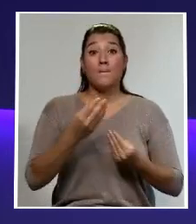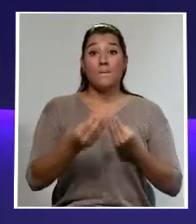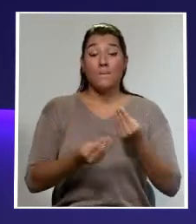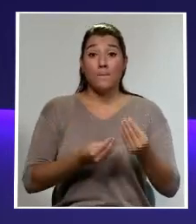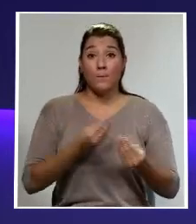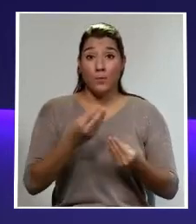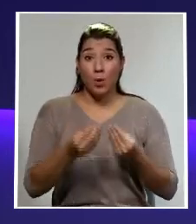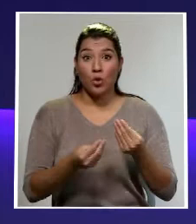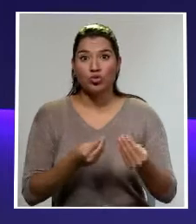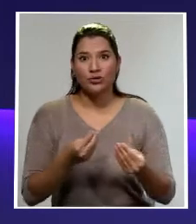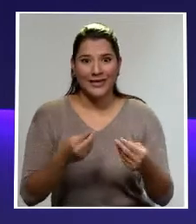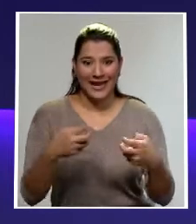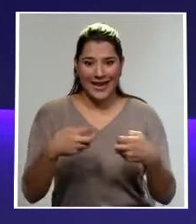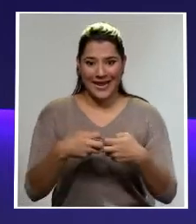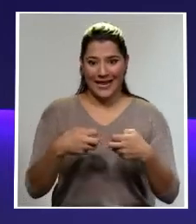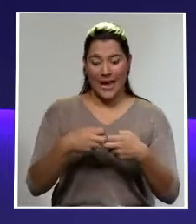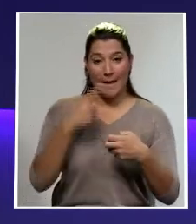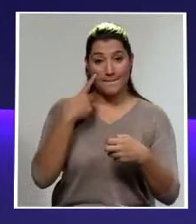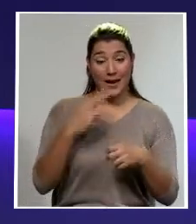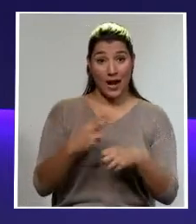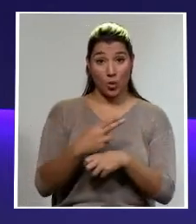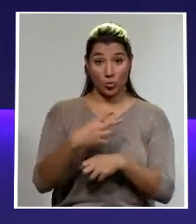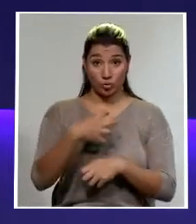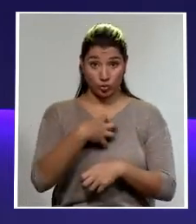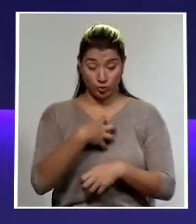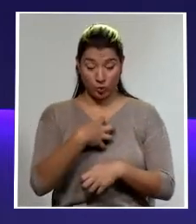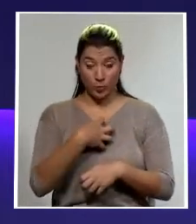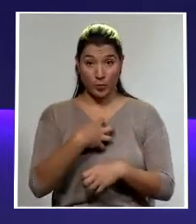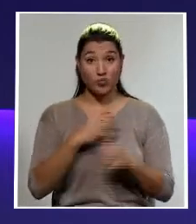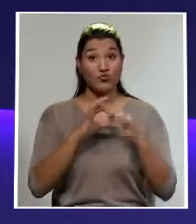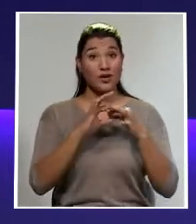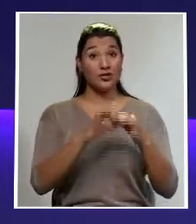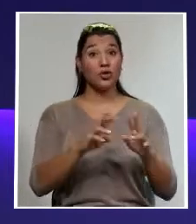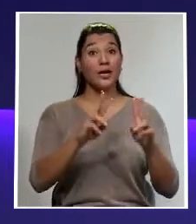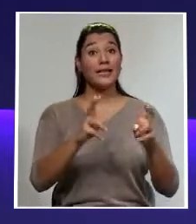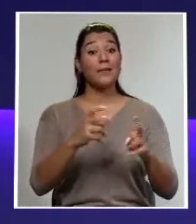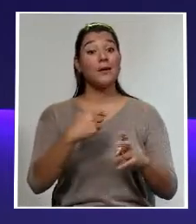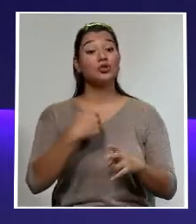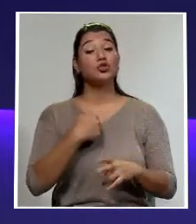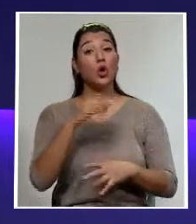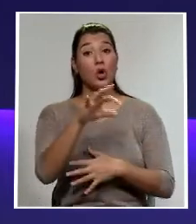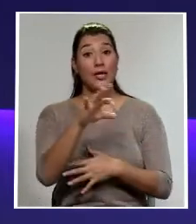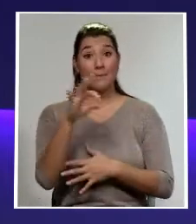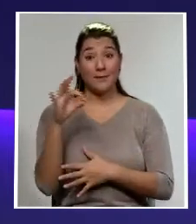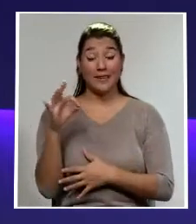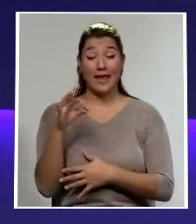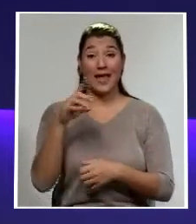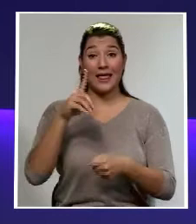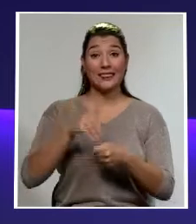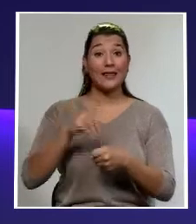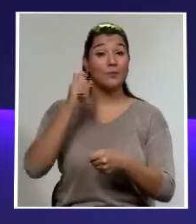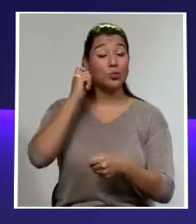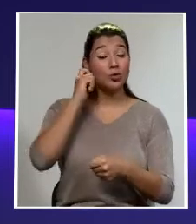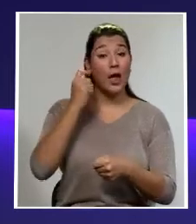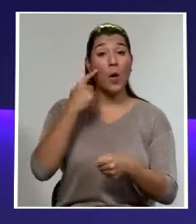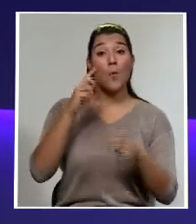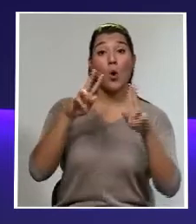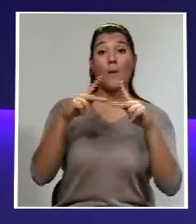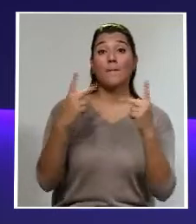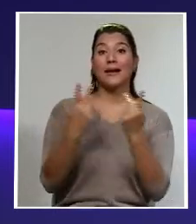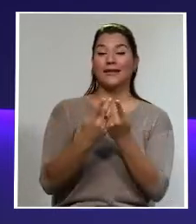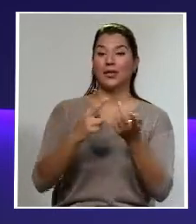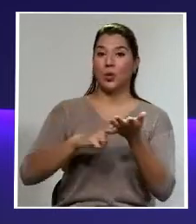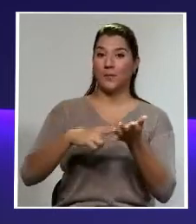para autoconsumo. Sobre estos temas invité esta noche a conversar a la diputada por el Partido de